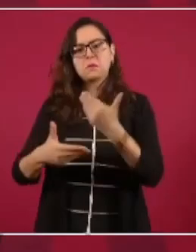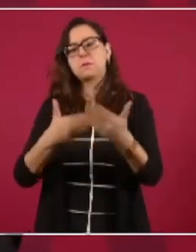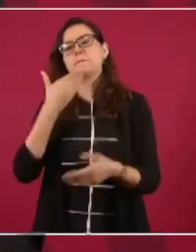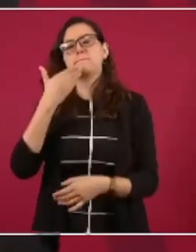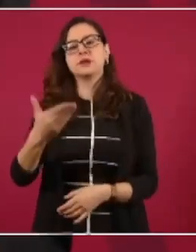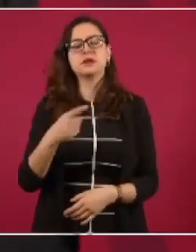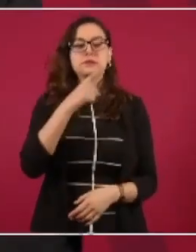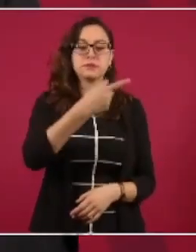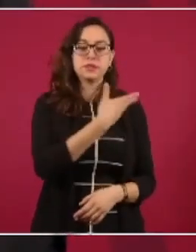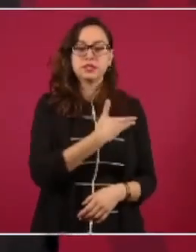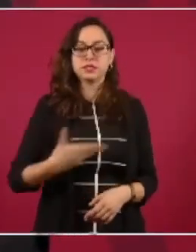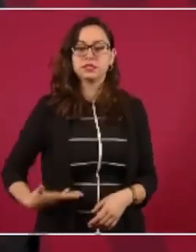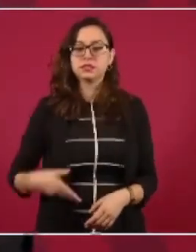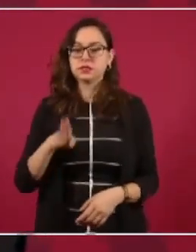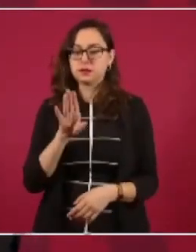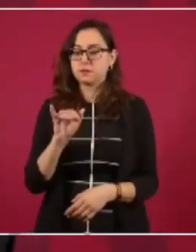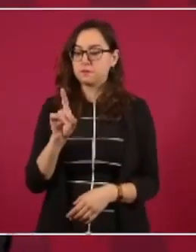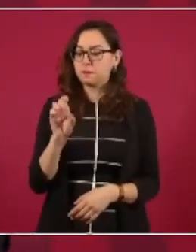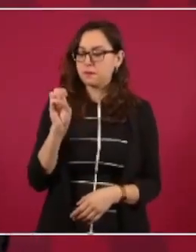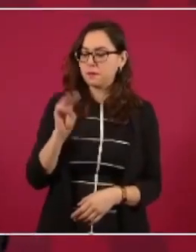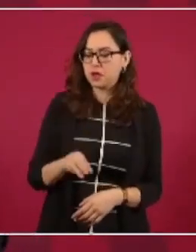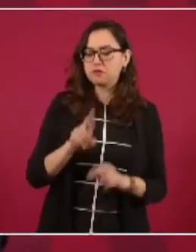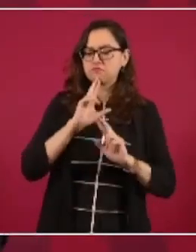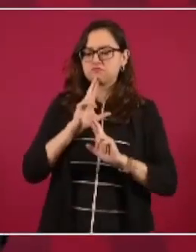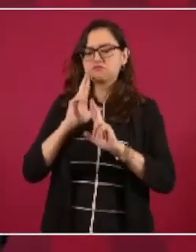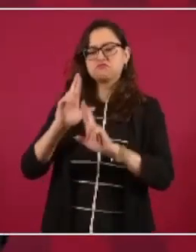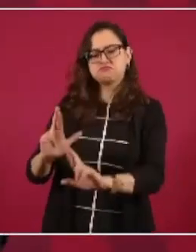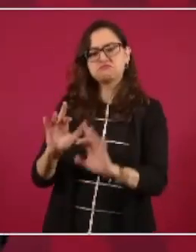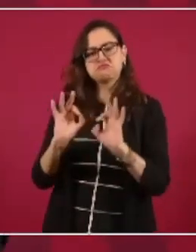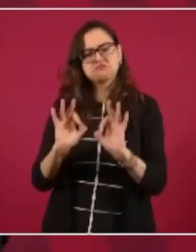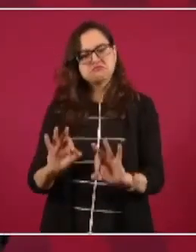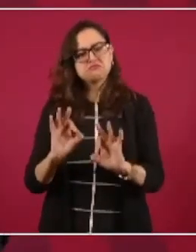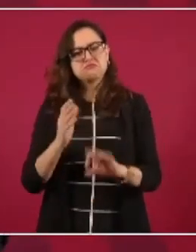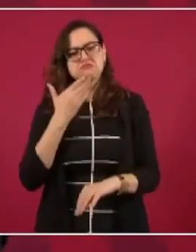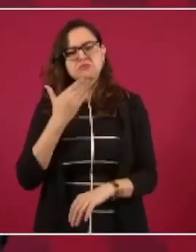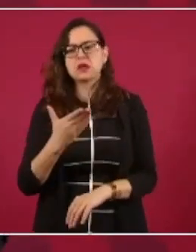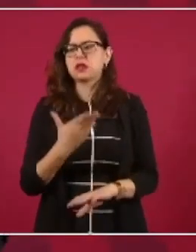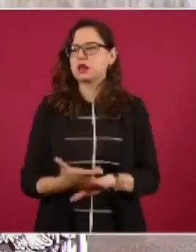Biden. Me envió una carta